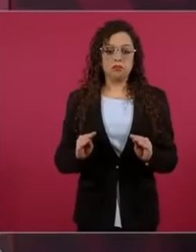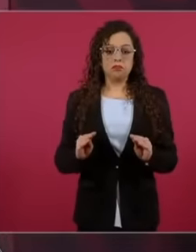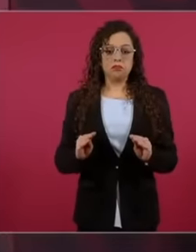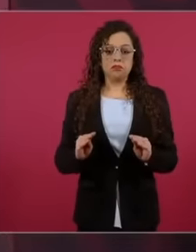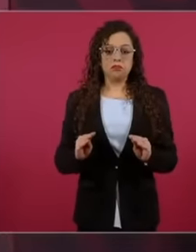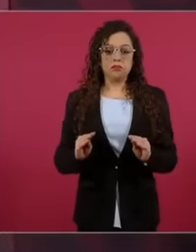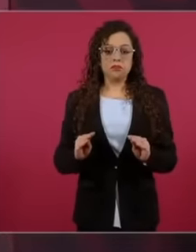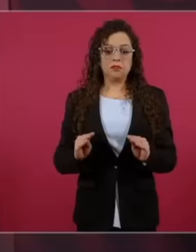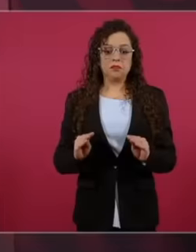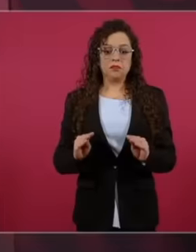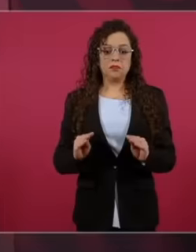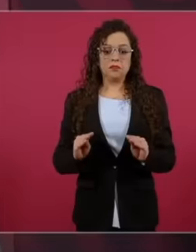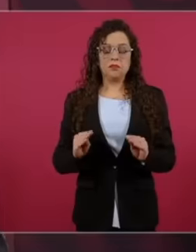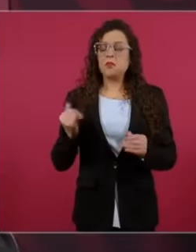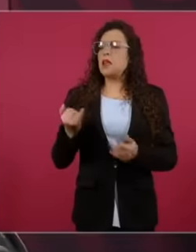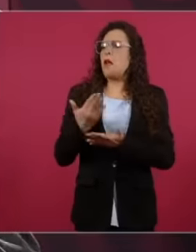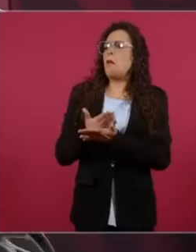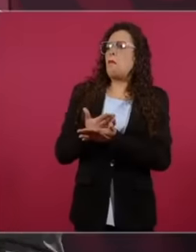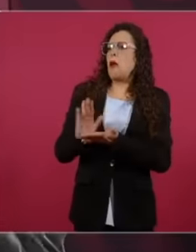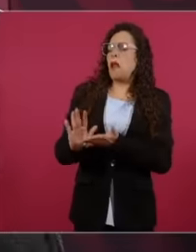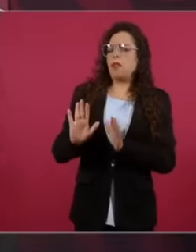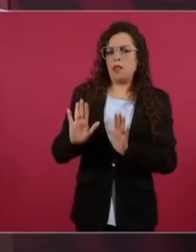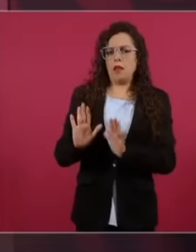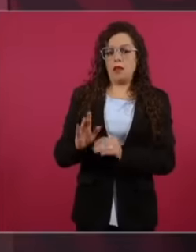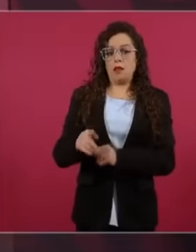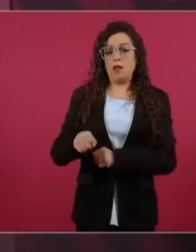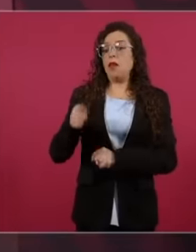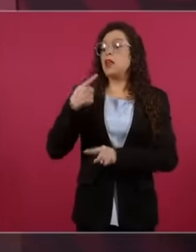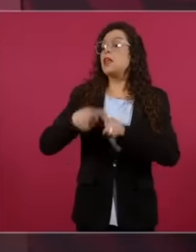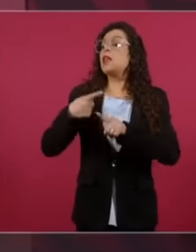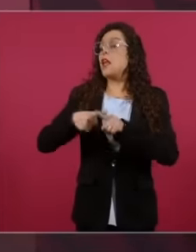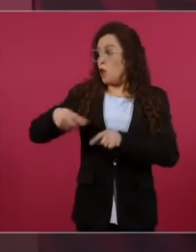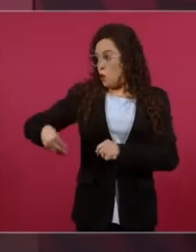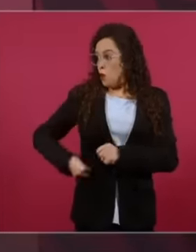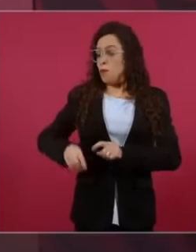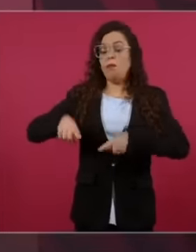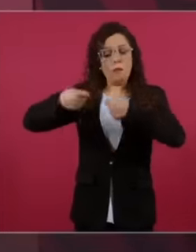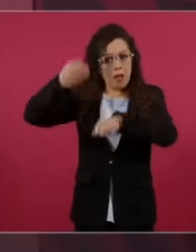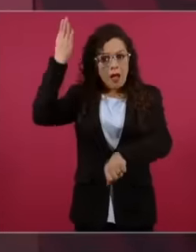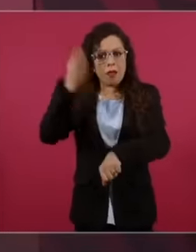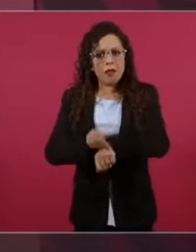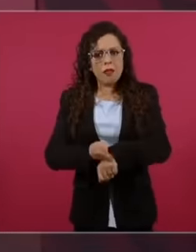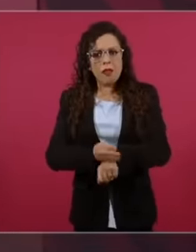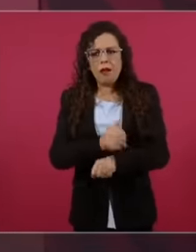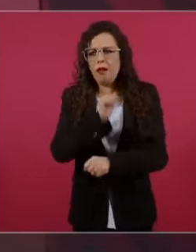Además, como no castigaban a nadie,